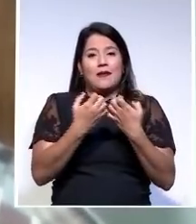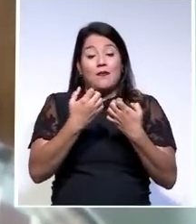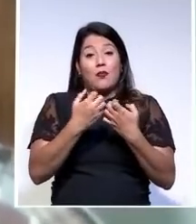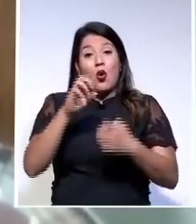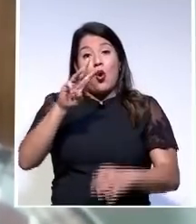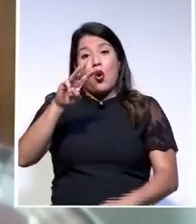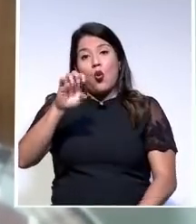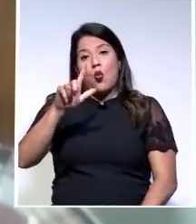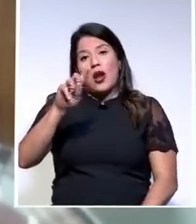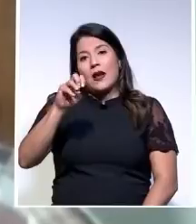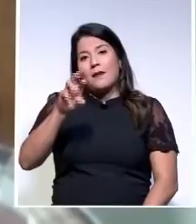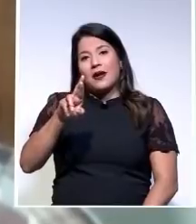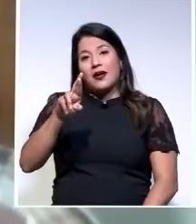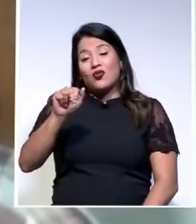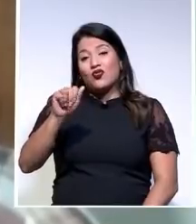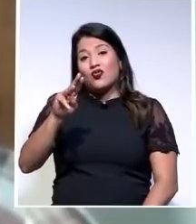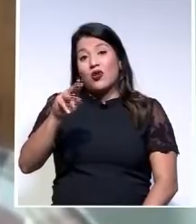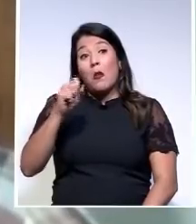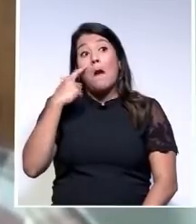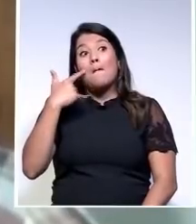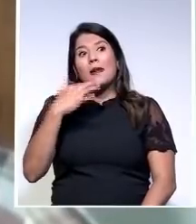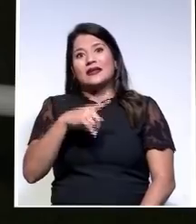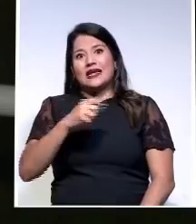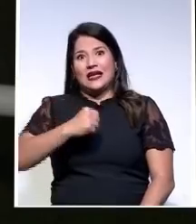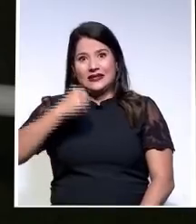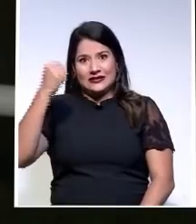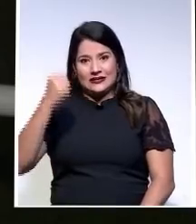el virtual ganador hasta este momento.